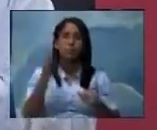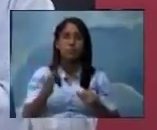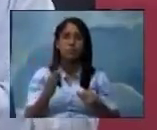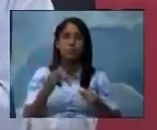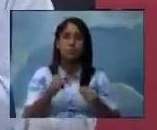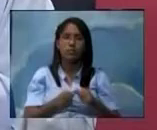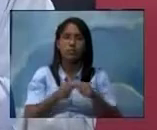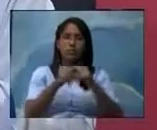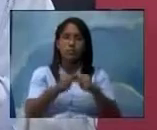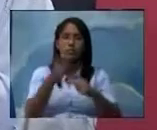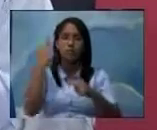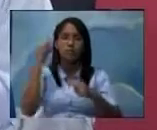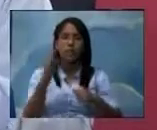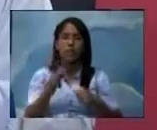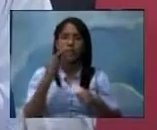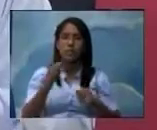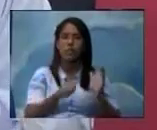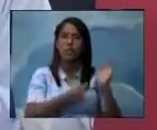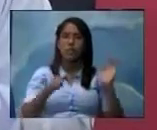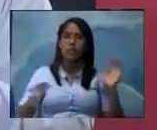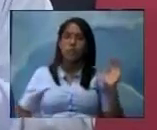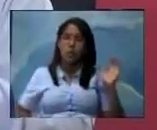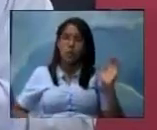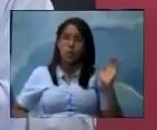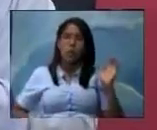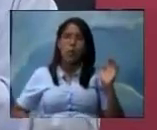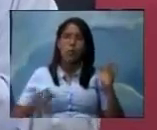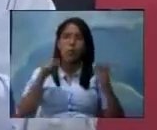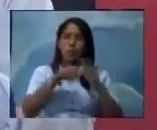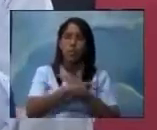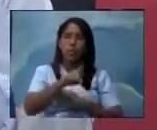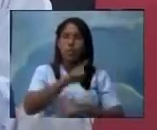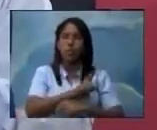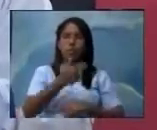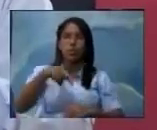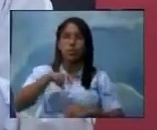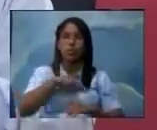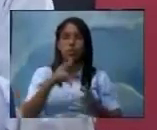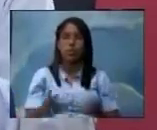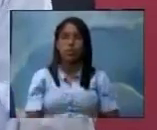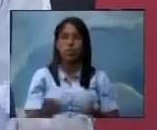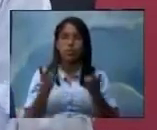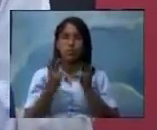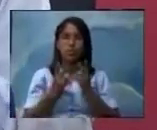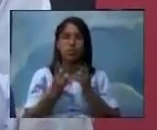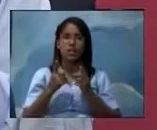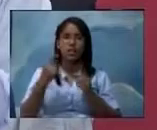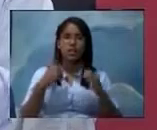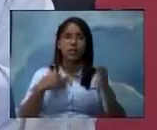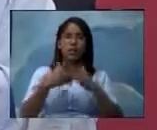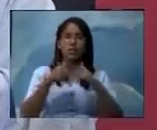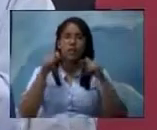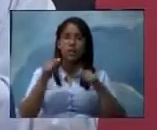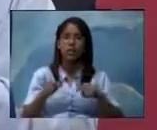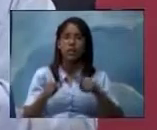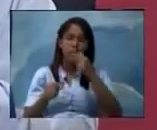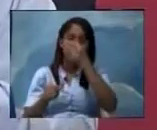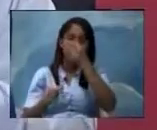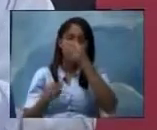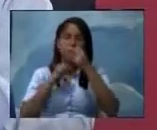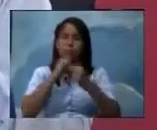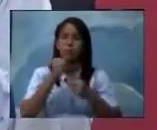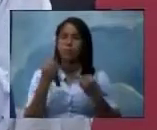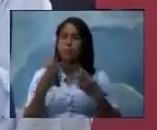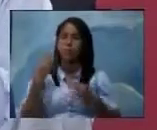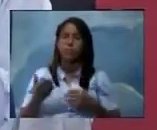siempre, permanece para siempre el Señor Jesucristo dentro de nuestras vidas. Y para cerrar esto acá, que es